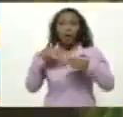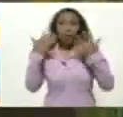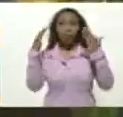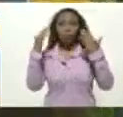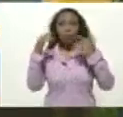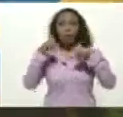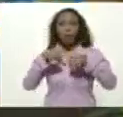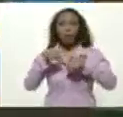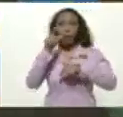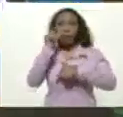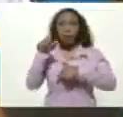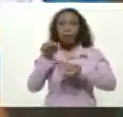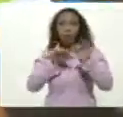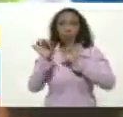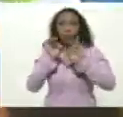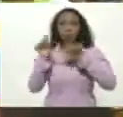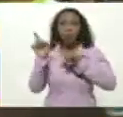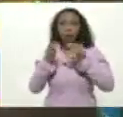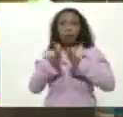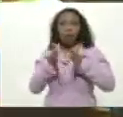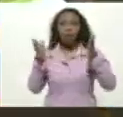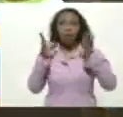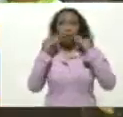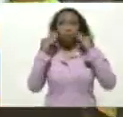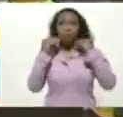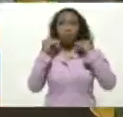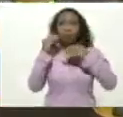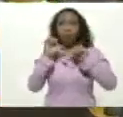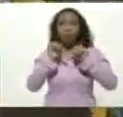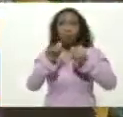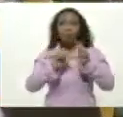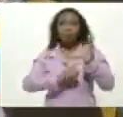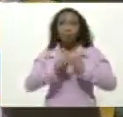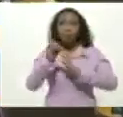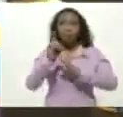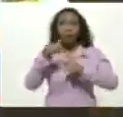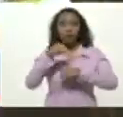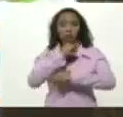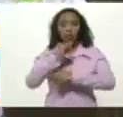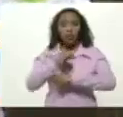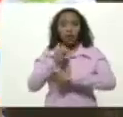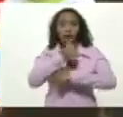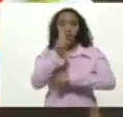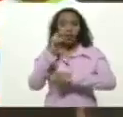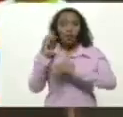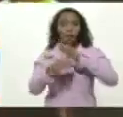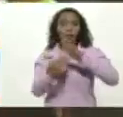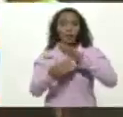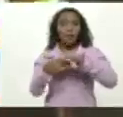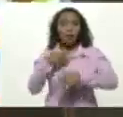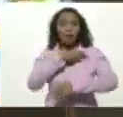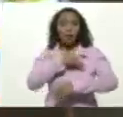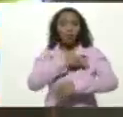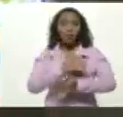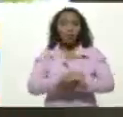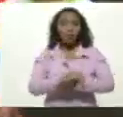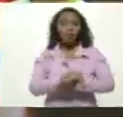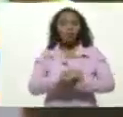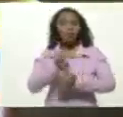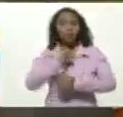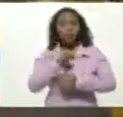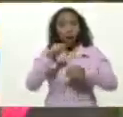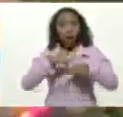a Wilmer Vázquez, para que nos explique esta gran experiencia que ahora se empieza a desarrollar en el Zulia, en cada una de las bases de misiones. Así es, presidente, nos encontramos